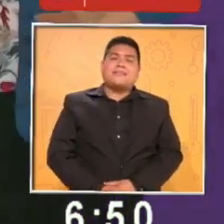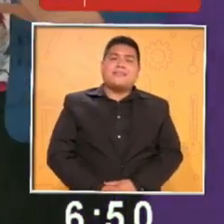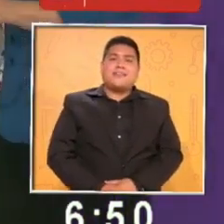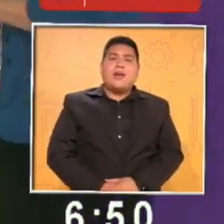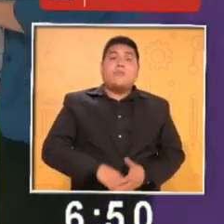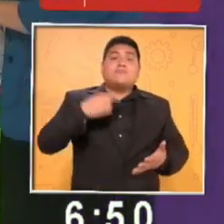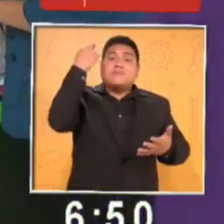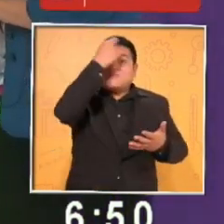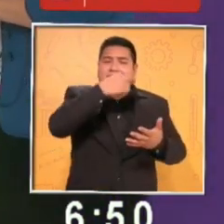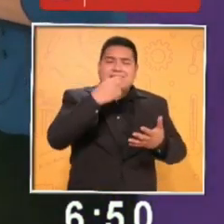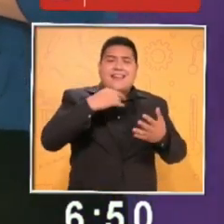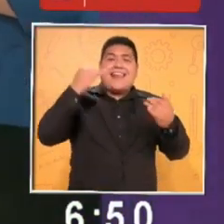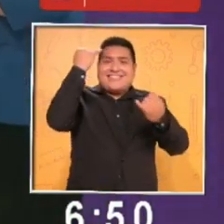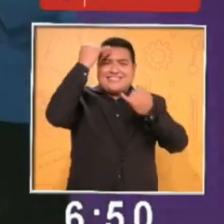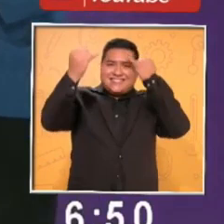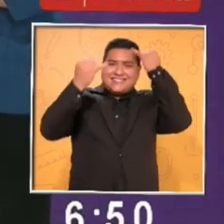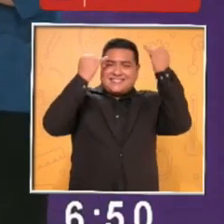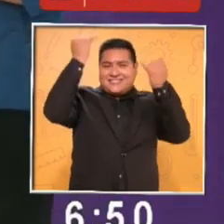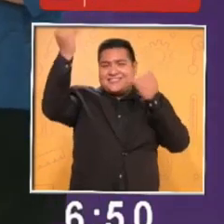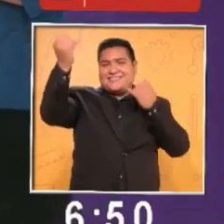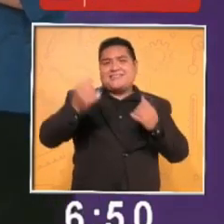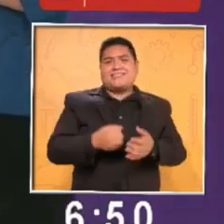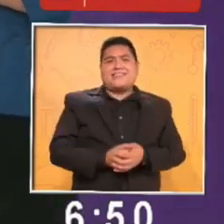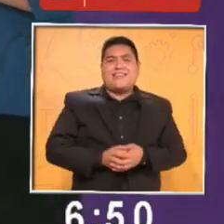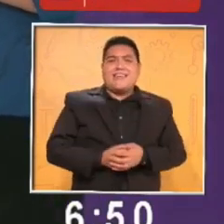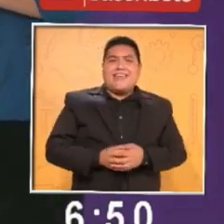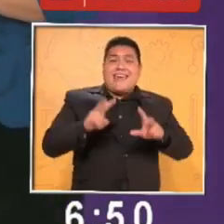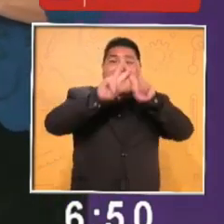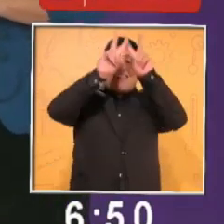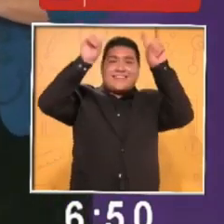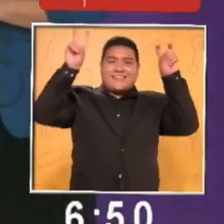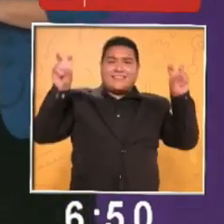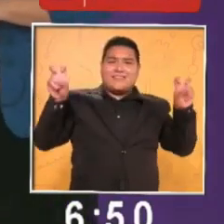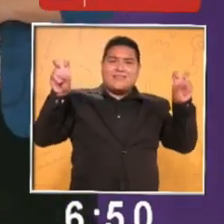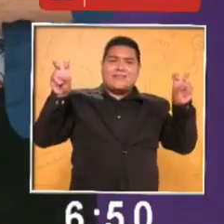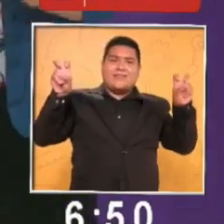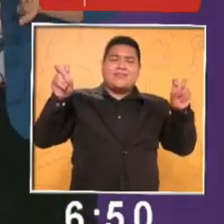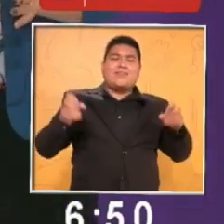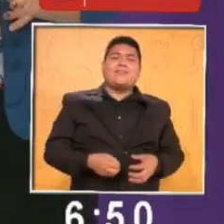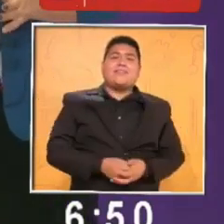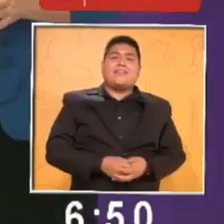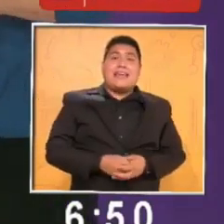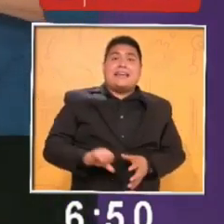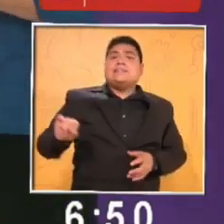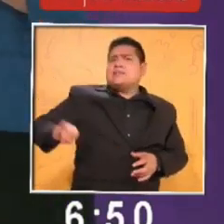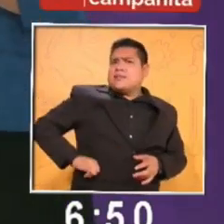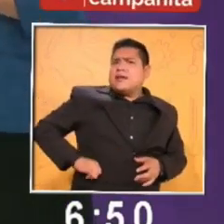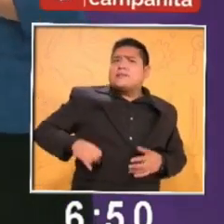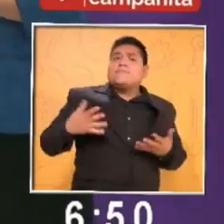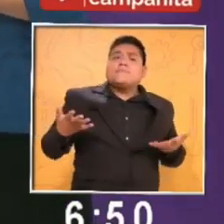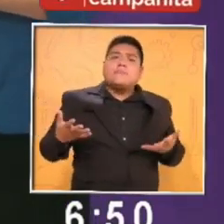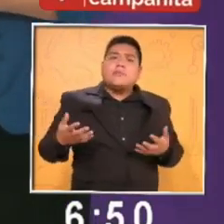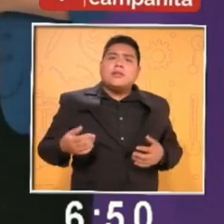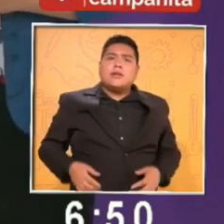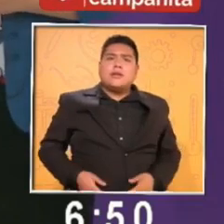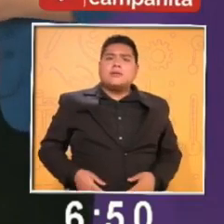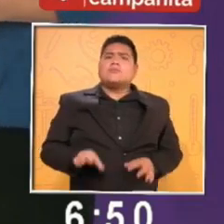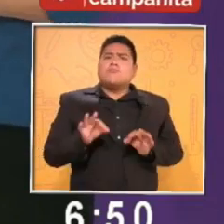Primero que nada, vamos a revisar nuestras ideas. El título que le pusimos a nuestro artículo es interesante, es